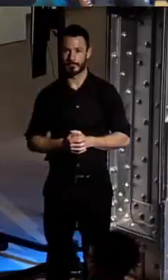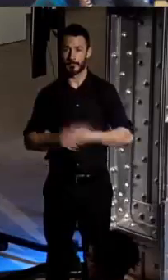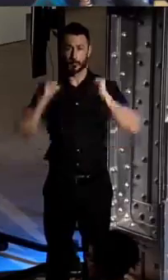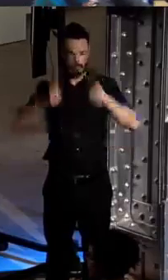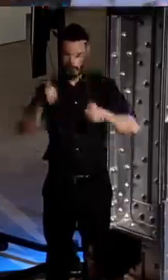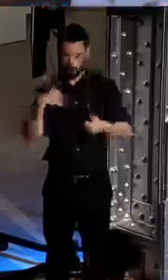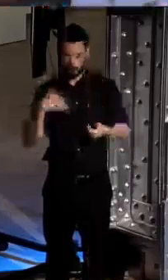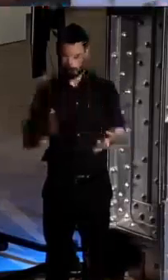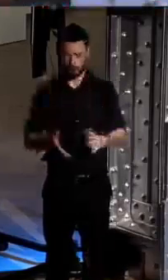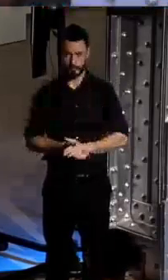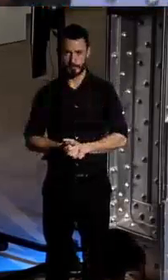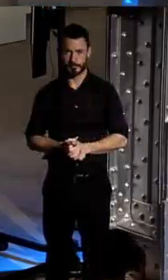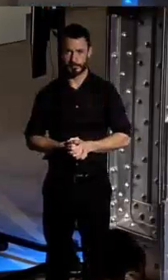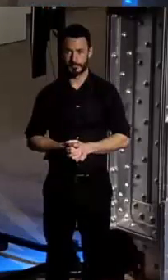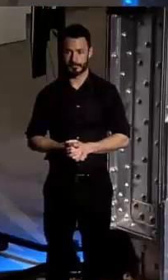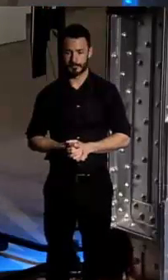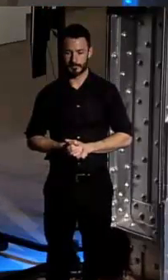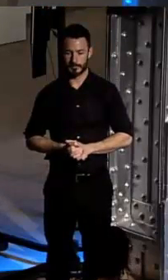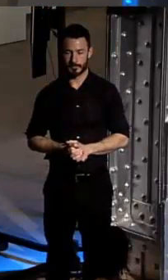Empezamos ya, vamos, ya.